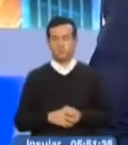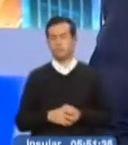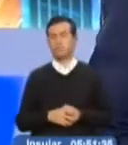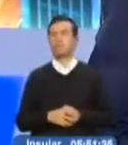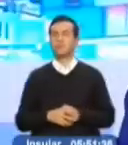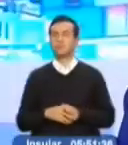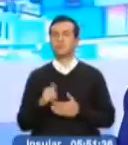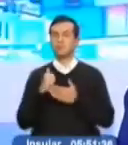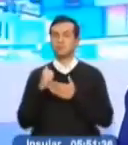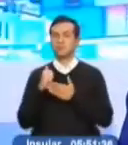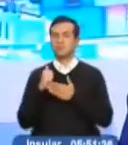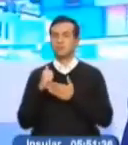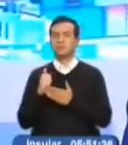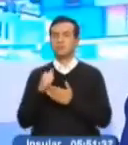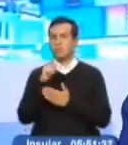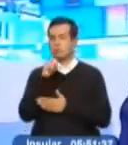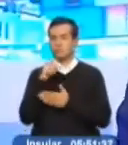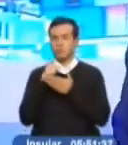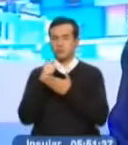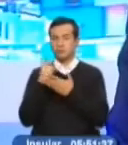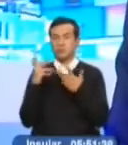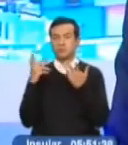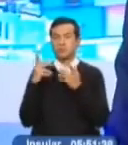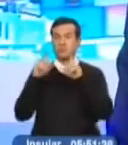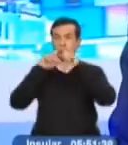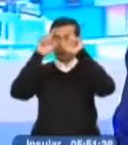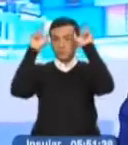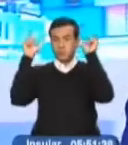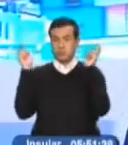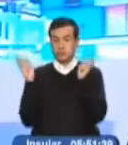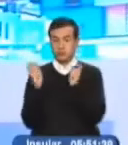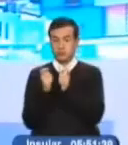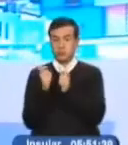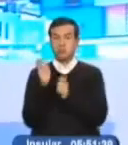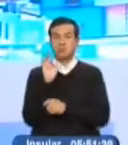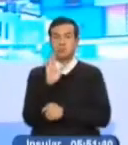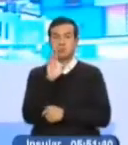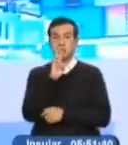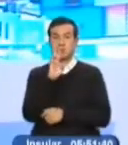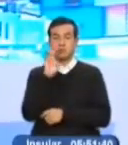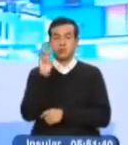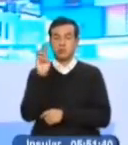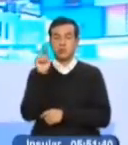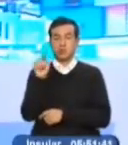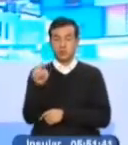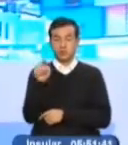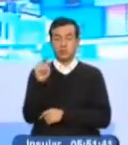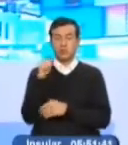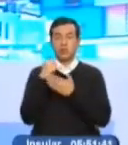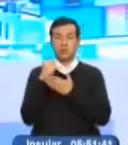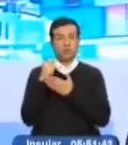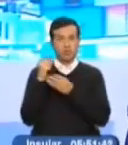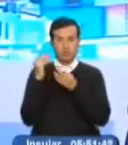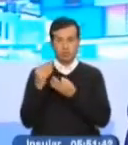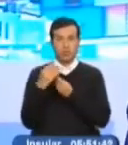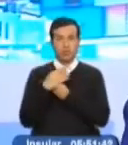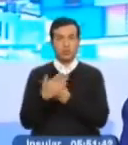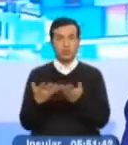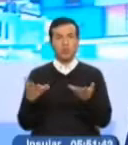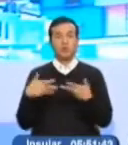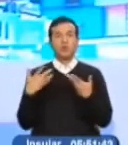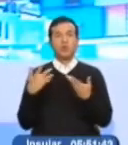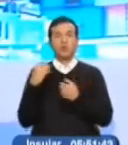Bueno, beneficia principalmente o exclusivamente a las microempresas, que son 66.000 beneficiarias directas